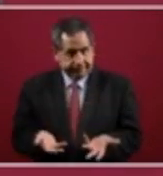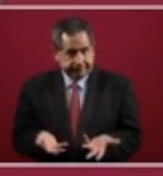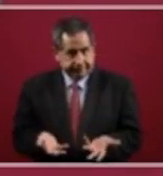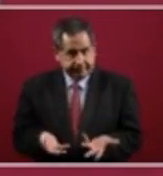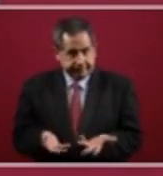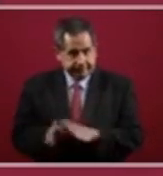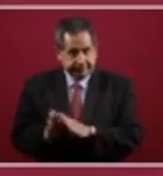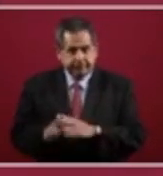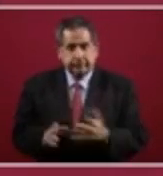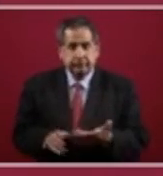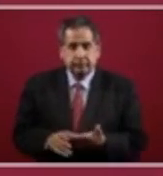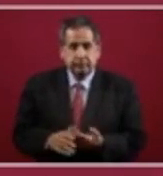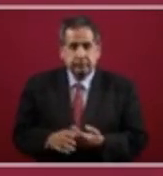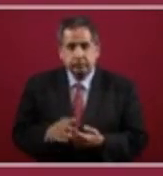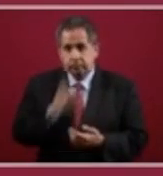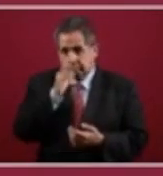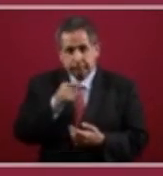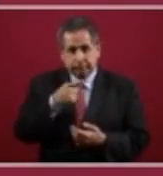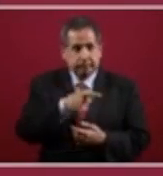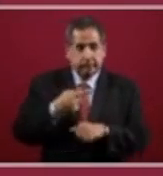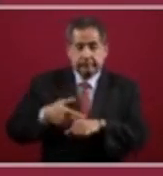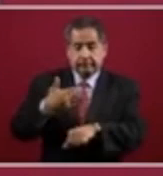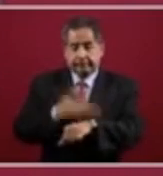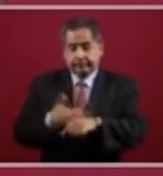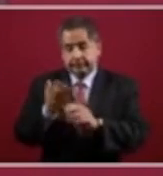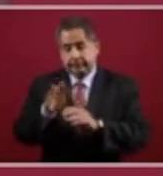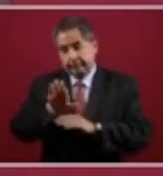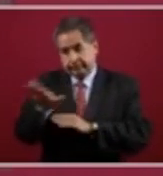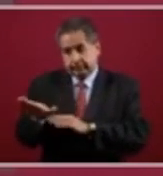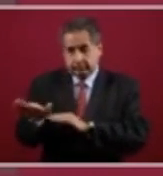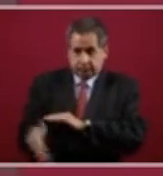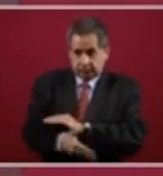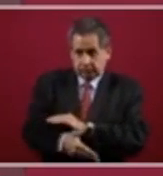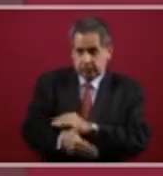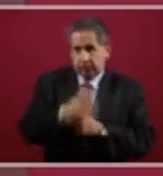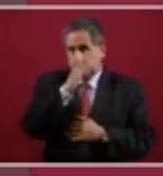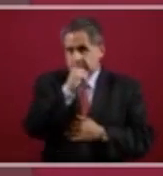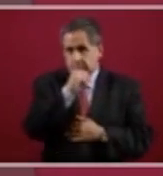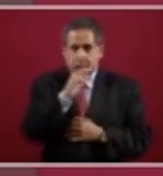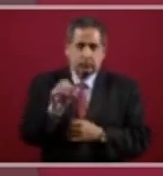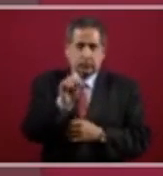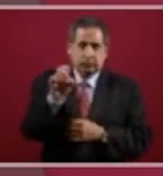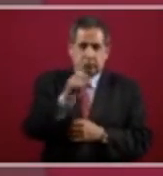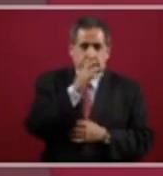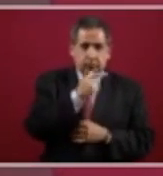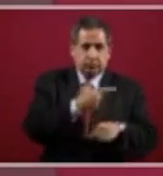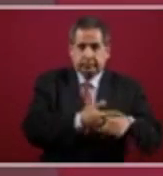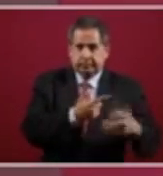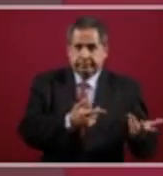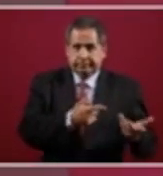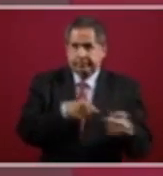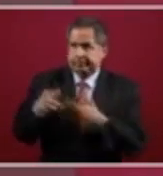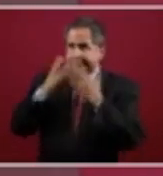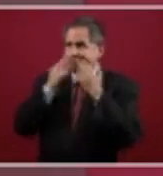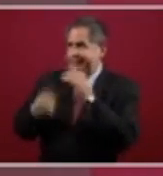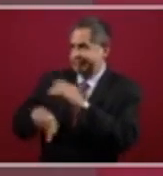No se pueden enfermar por la tarde, por la noche, los fines de semana.